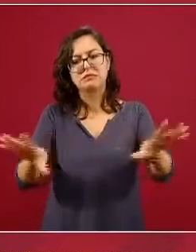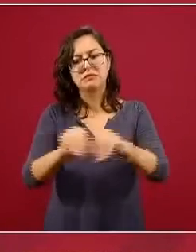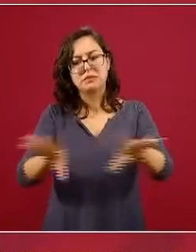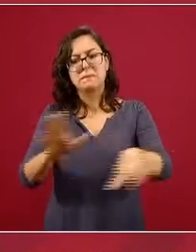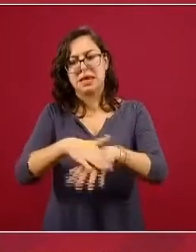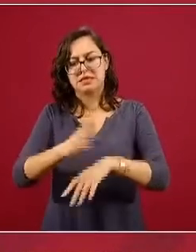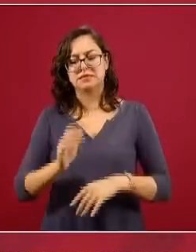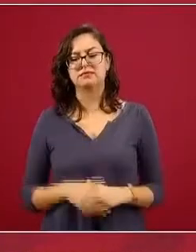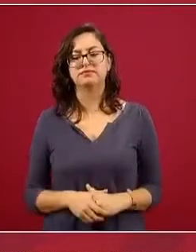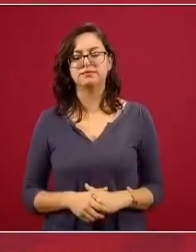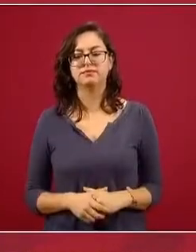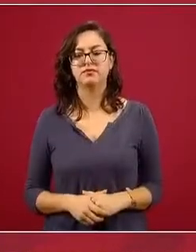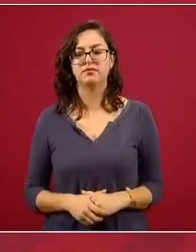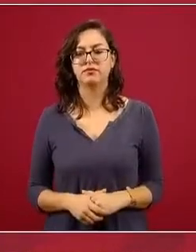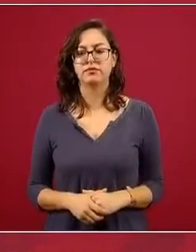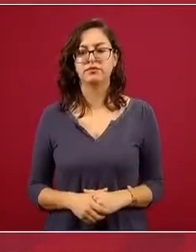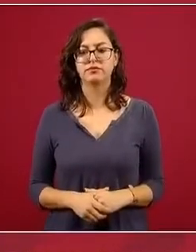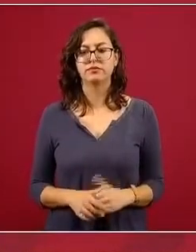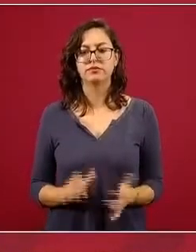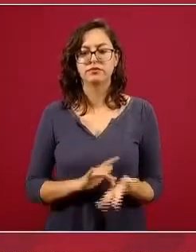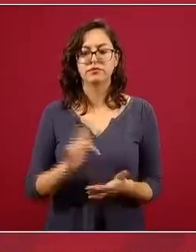COVID. Gracias.